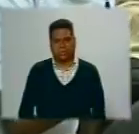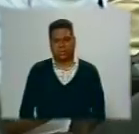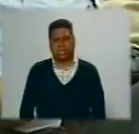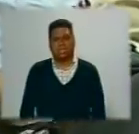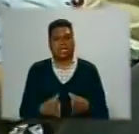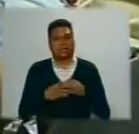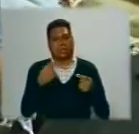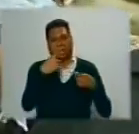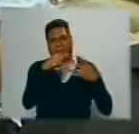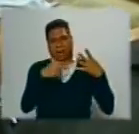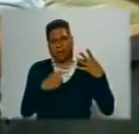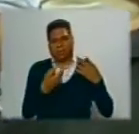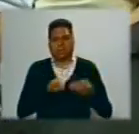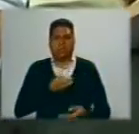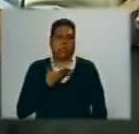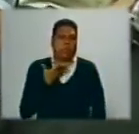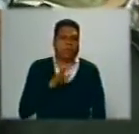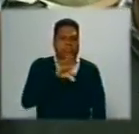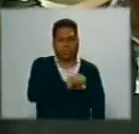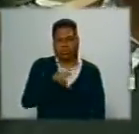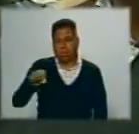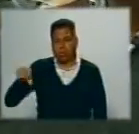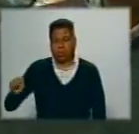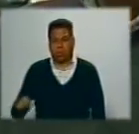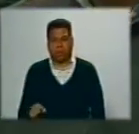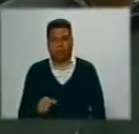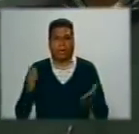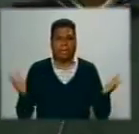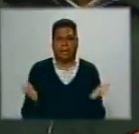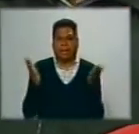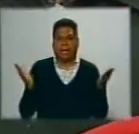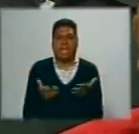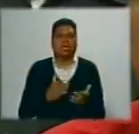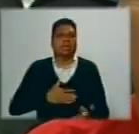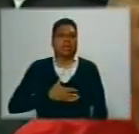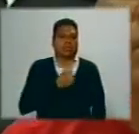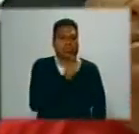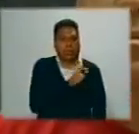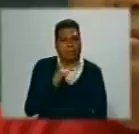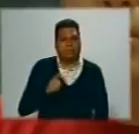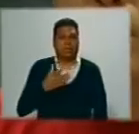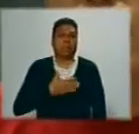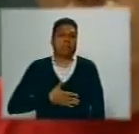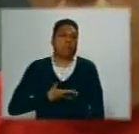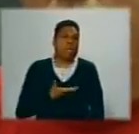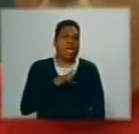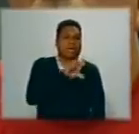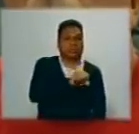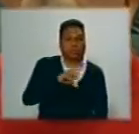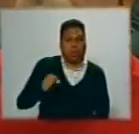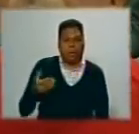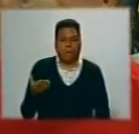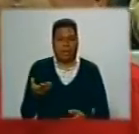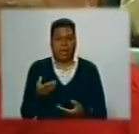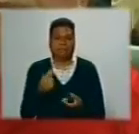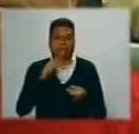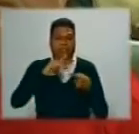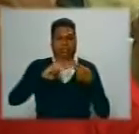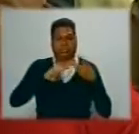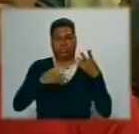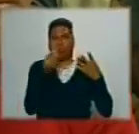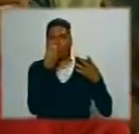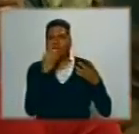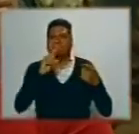bienes y servicios, e incentivar el consumo y el uso de los bienes y servicios de la producción